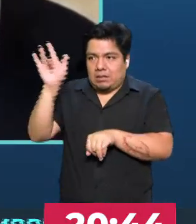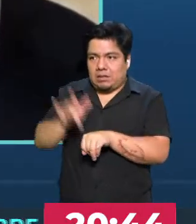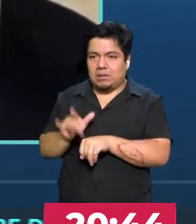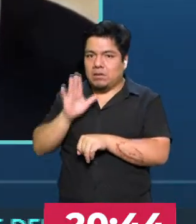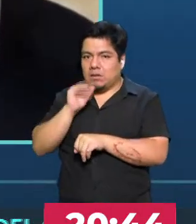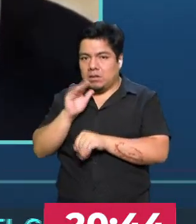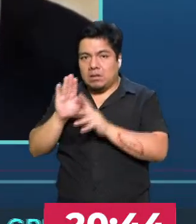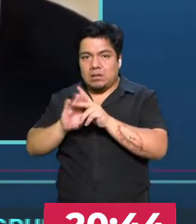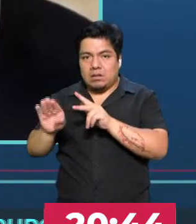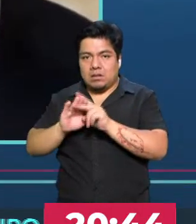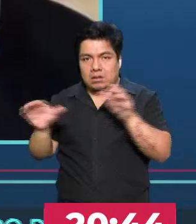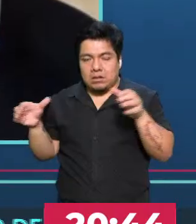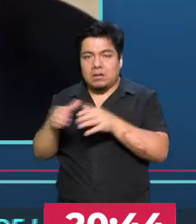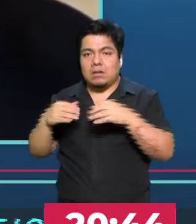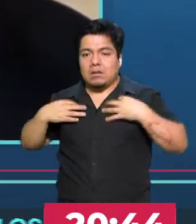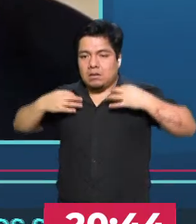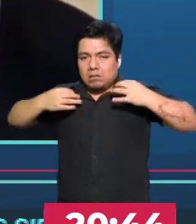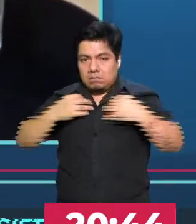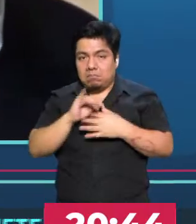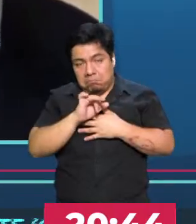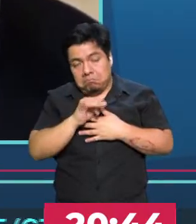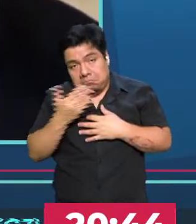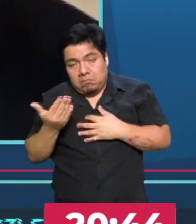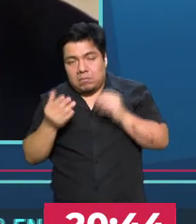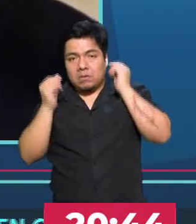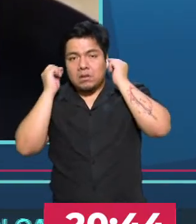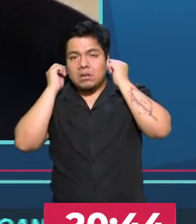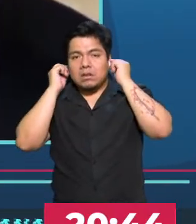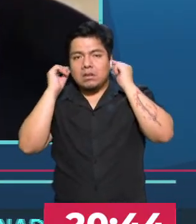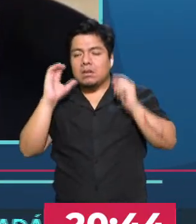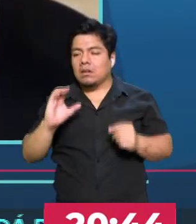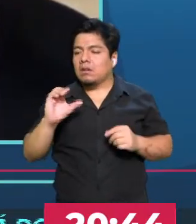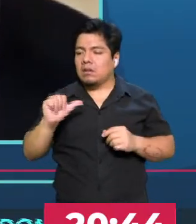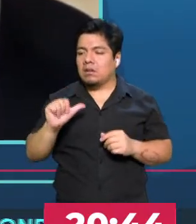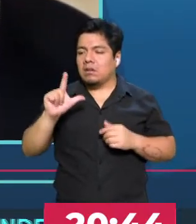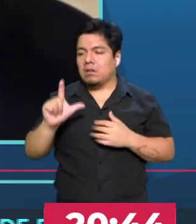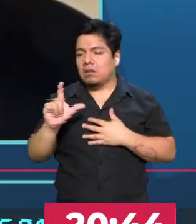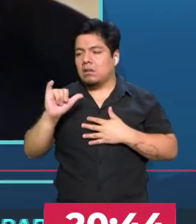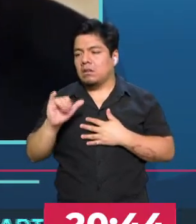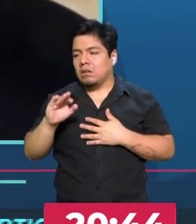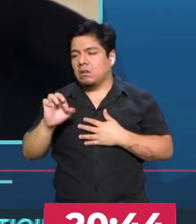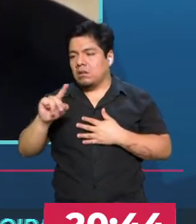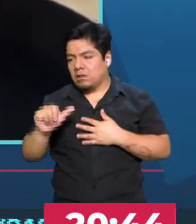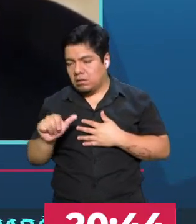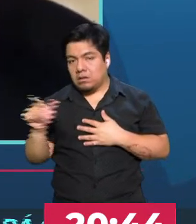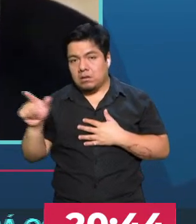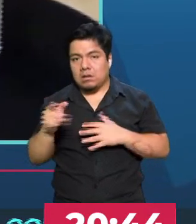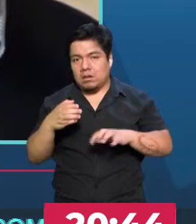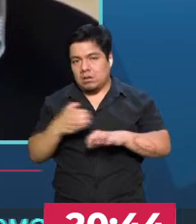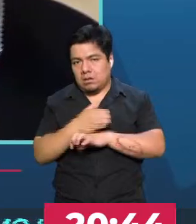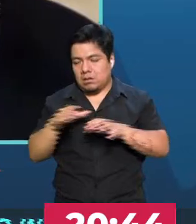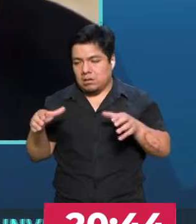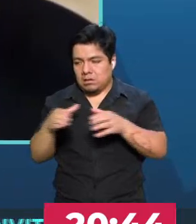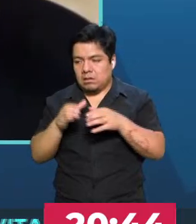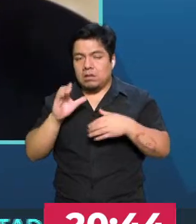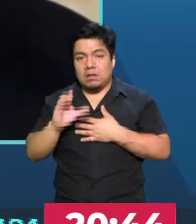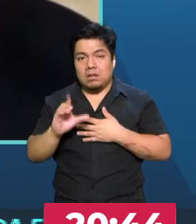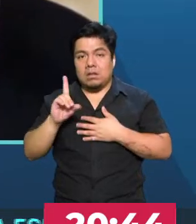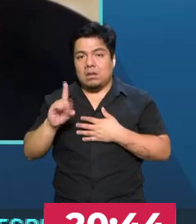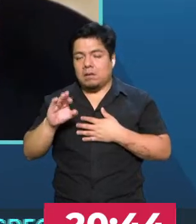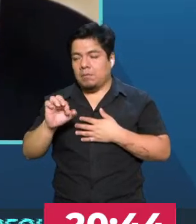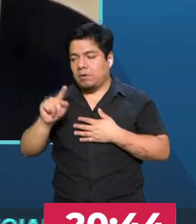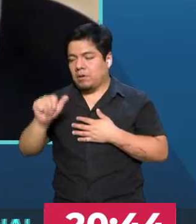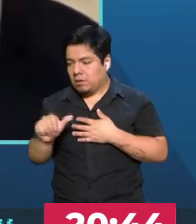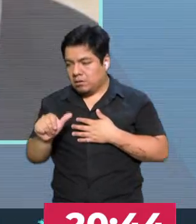de los migrantes. Es correcto, y en el caso de California, como tú bien sabes, Berenice, es un estado mayormente demócrata.